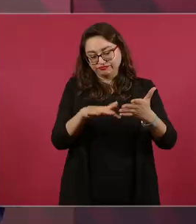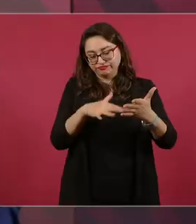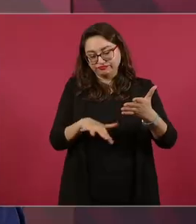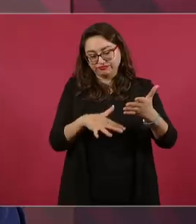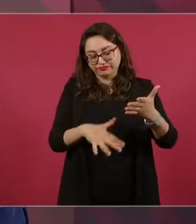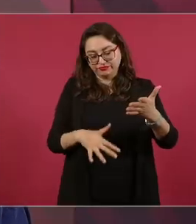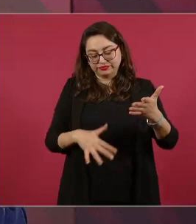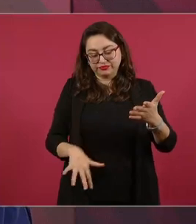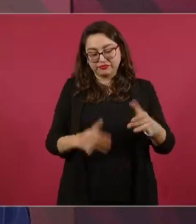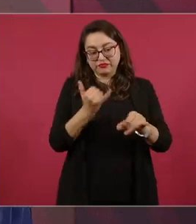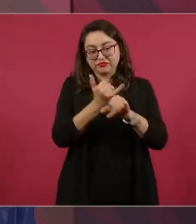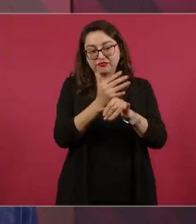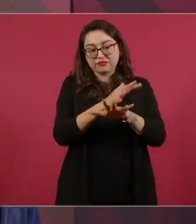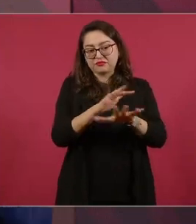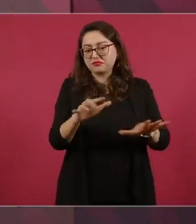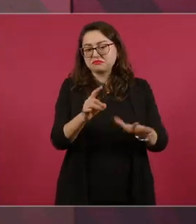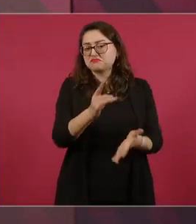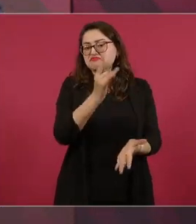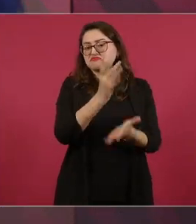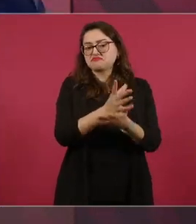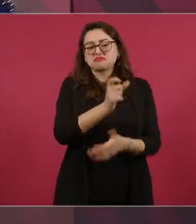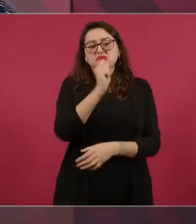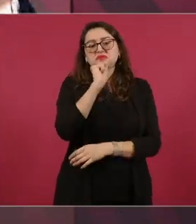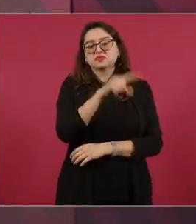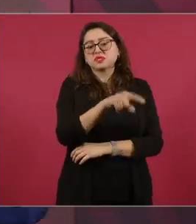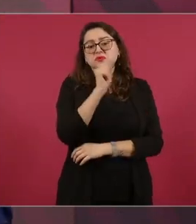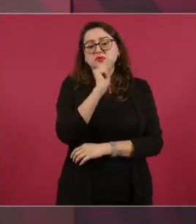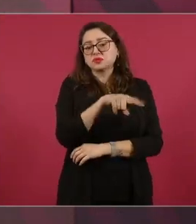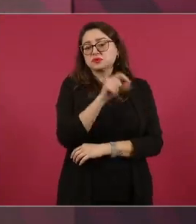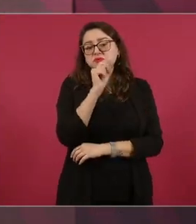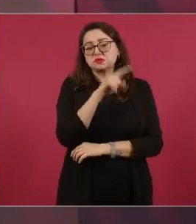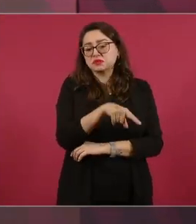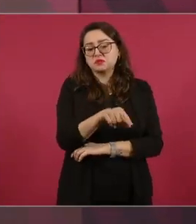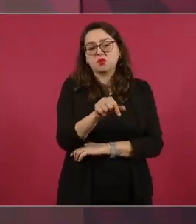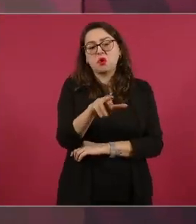ahí se alimentan, pues, Reforma, es